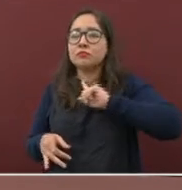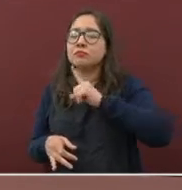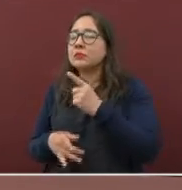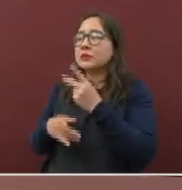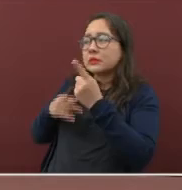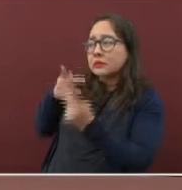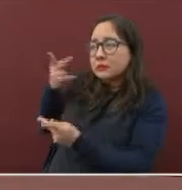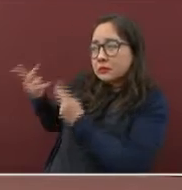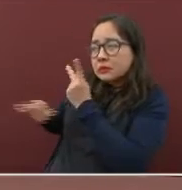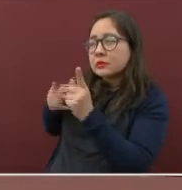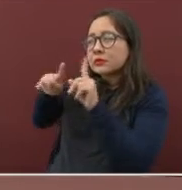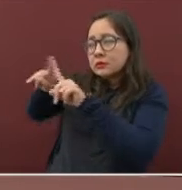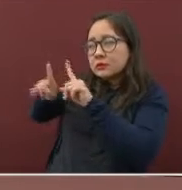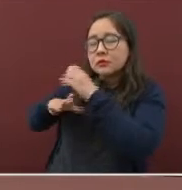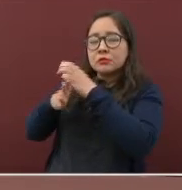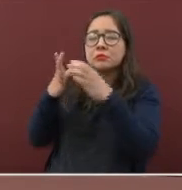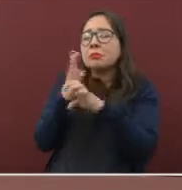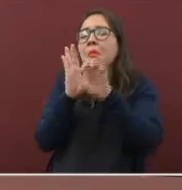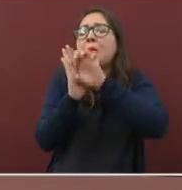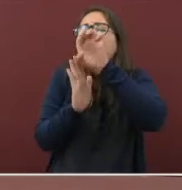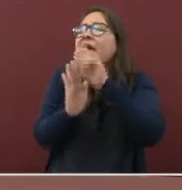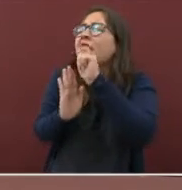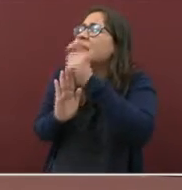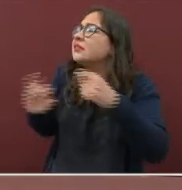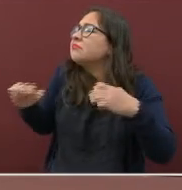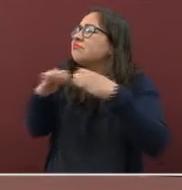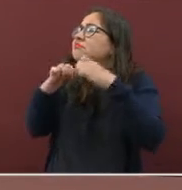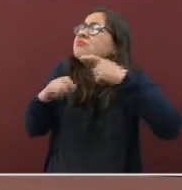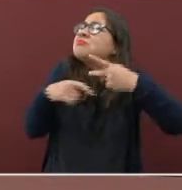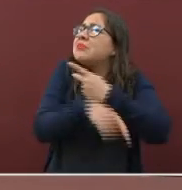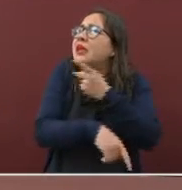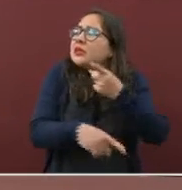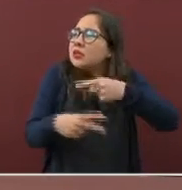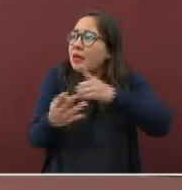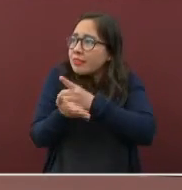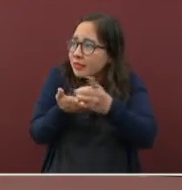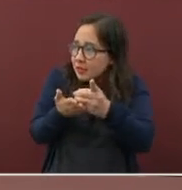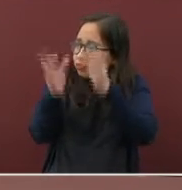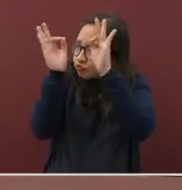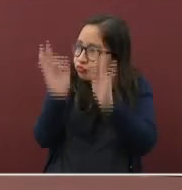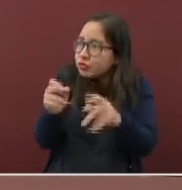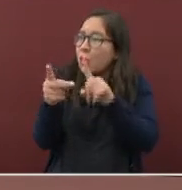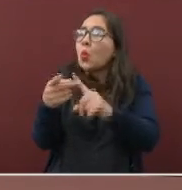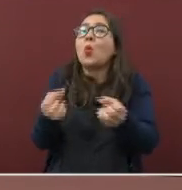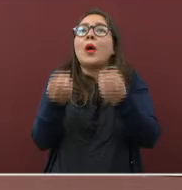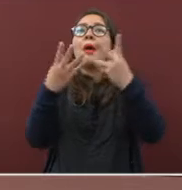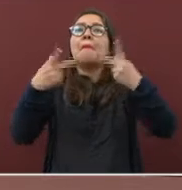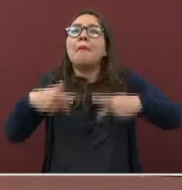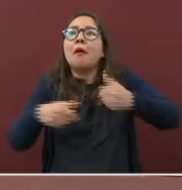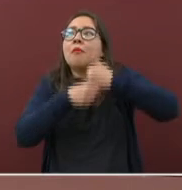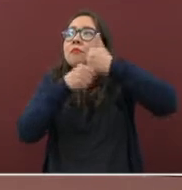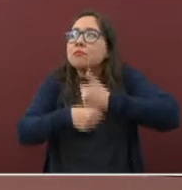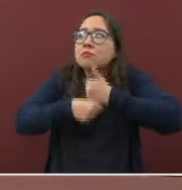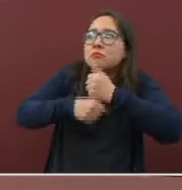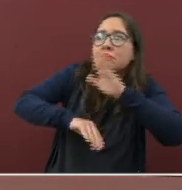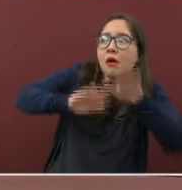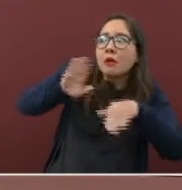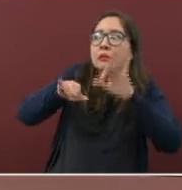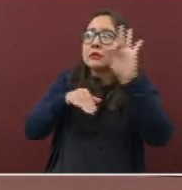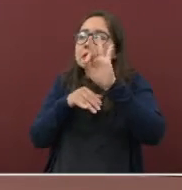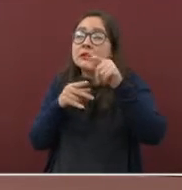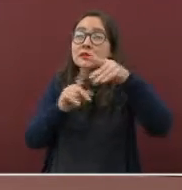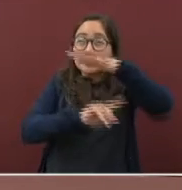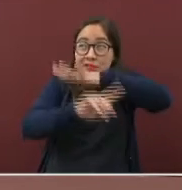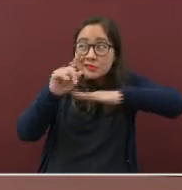emergencias por ejemplo de qué se trata el auxilio la dirección correcta cuántas víctimas y si la zona muestra algún tipo de